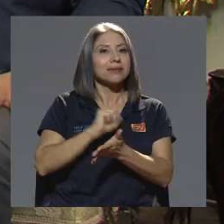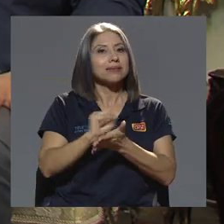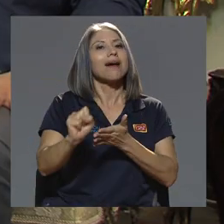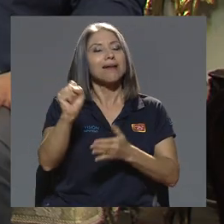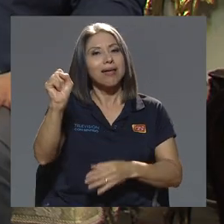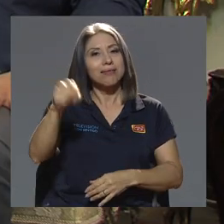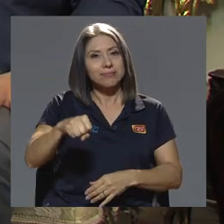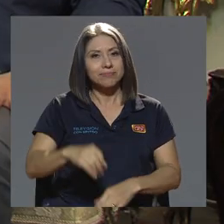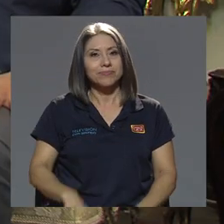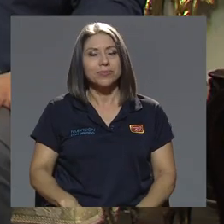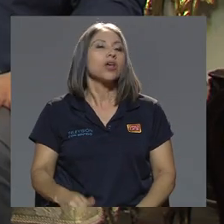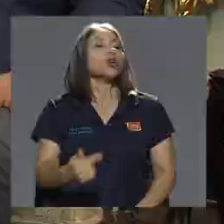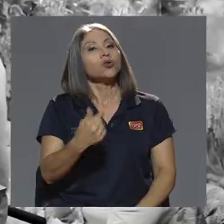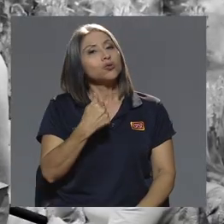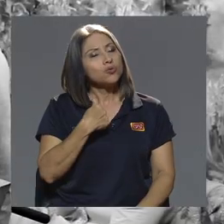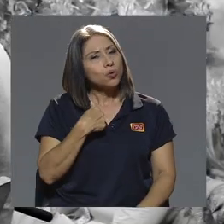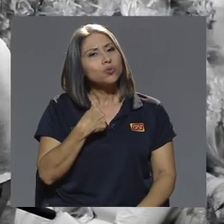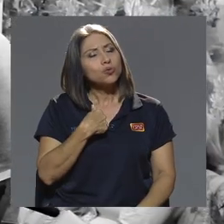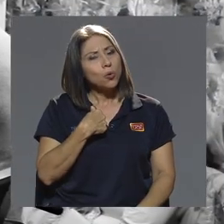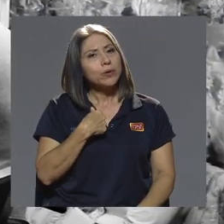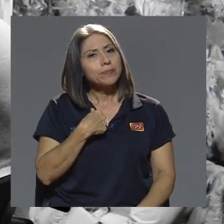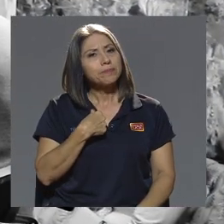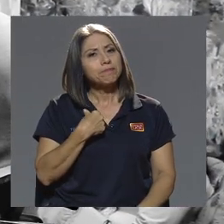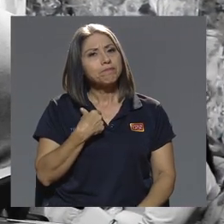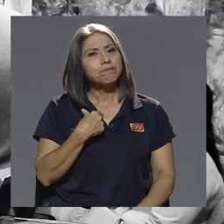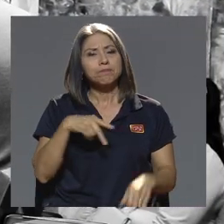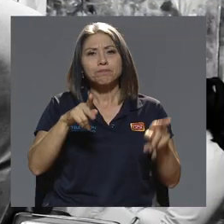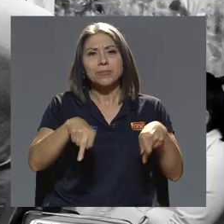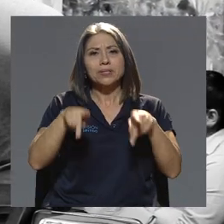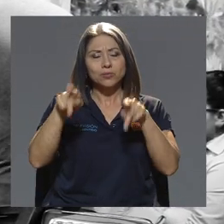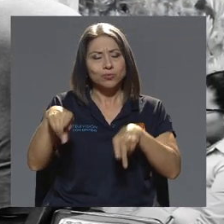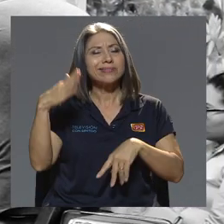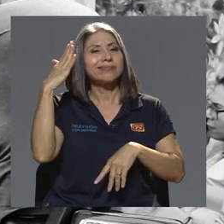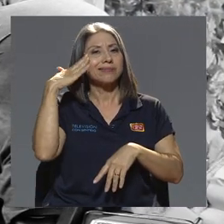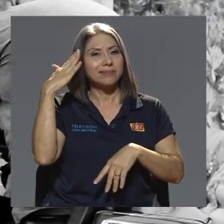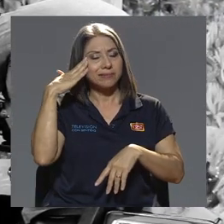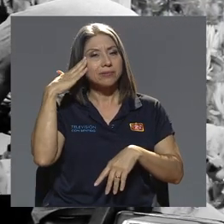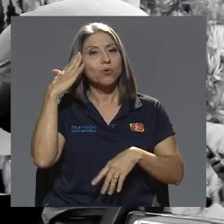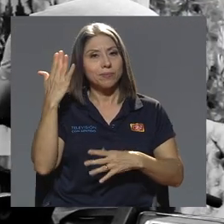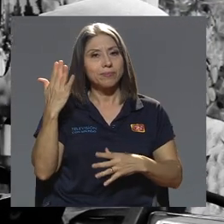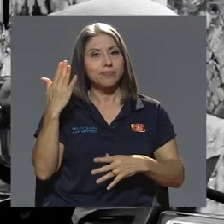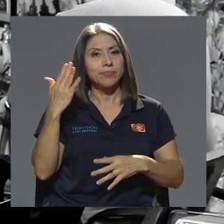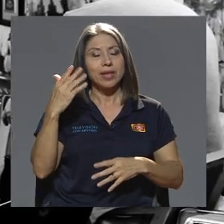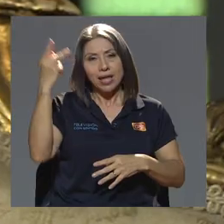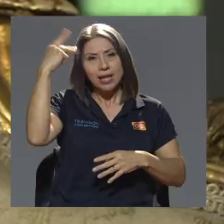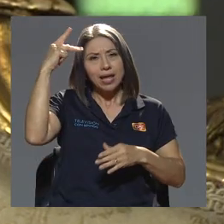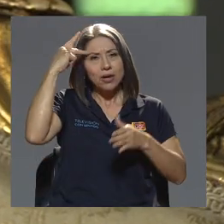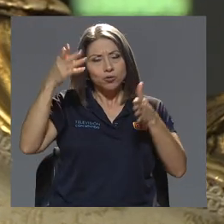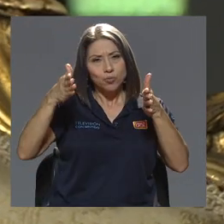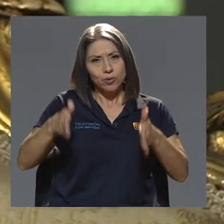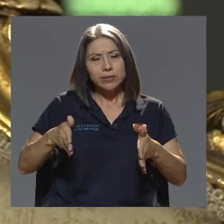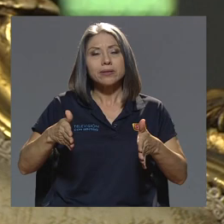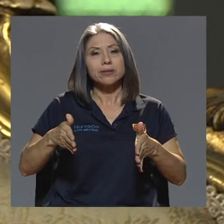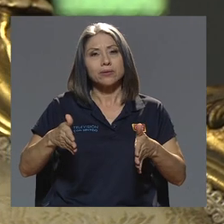es sagrada. Yo soy de las que estoy convencida que los políticos